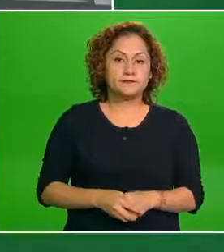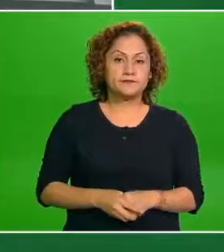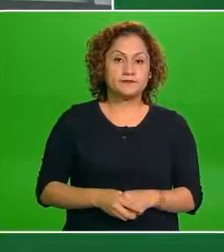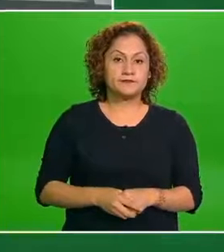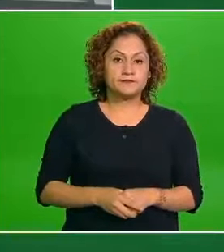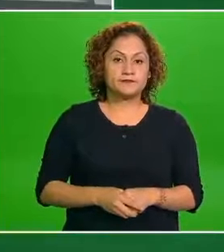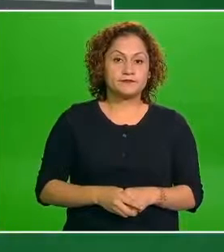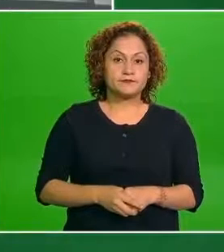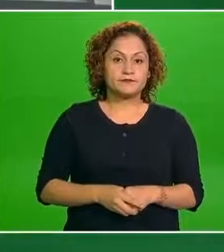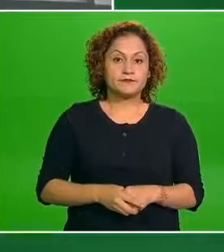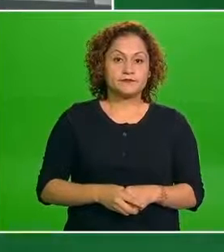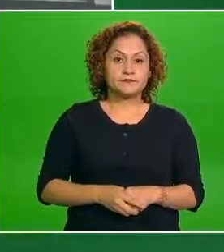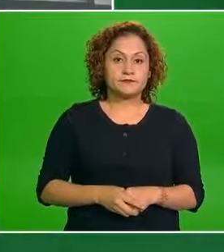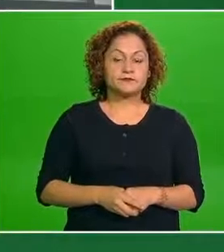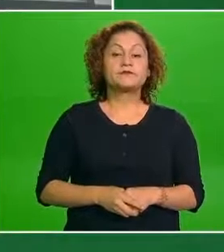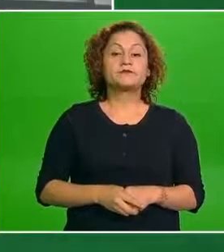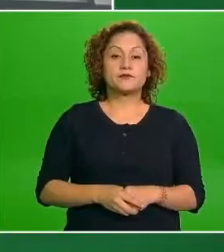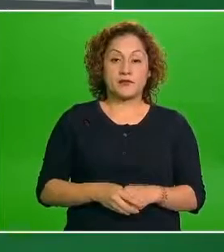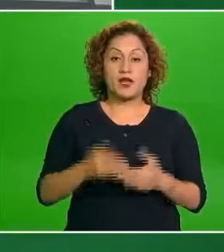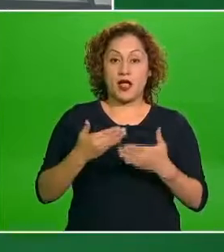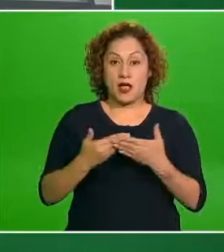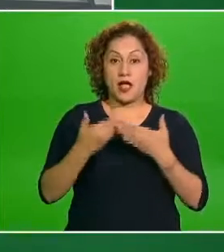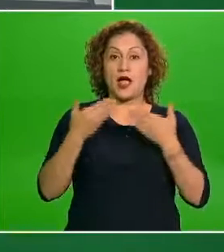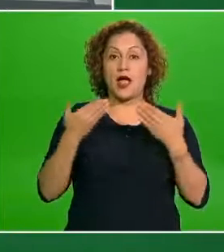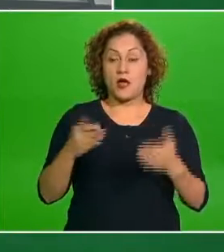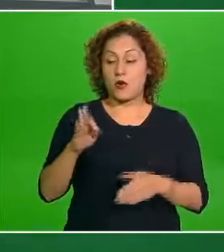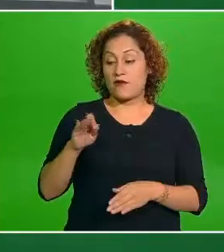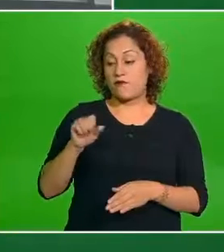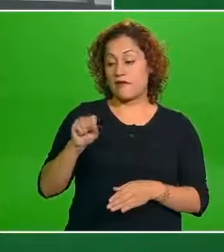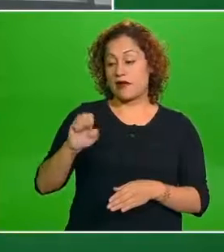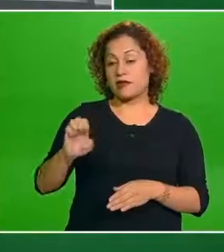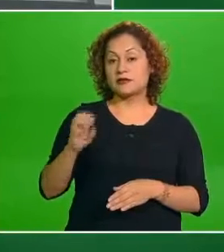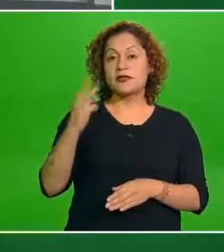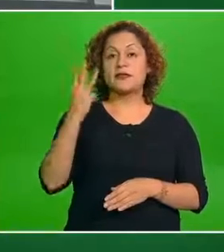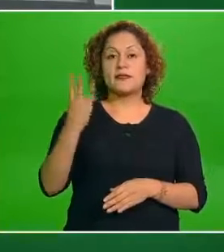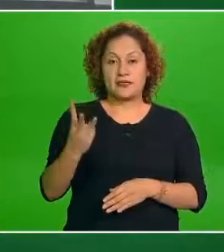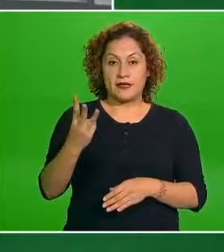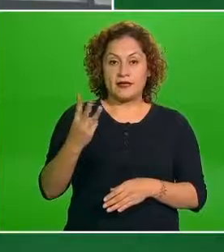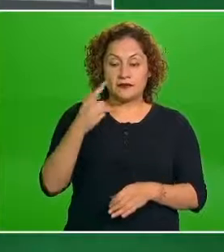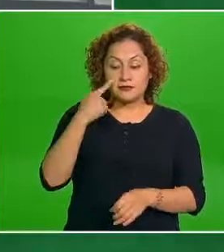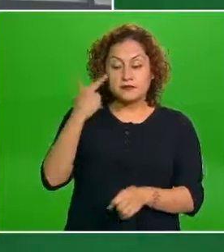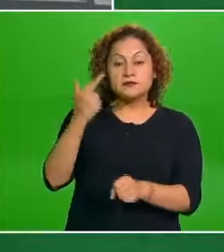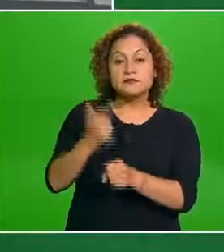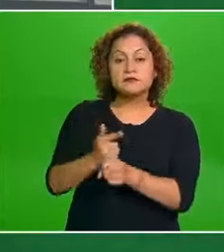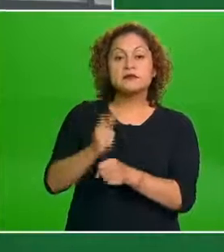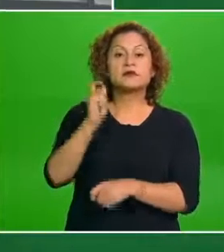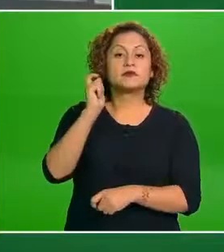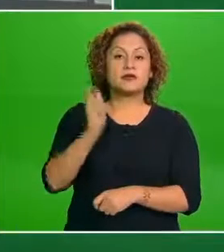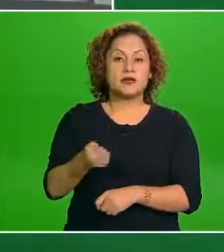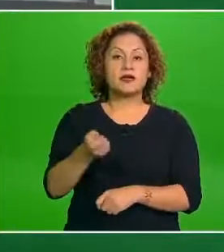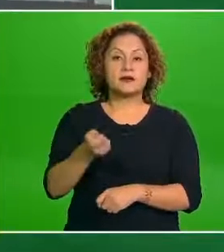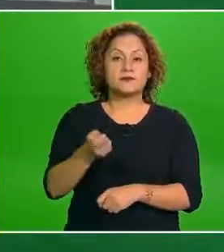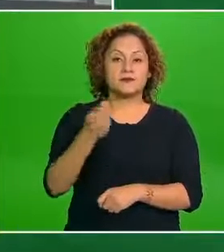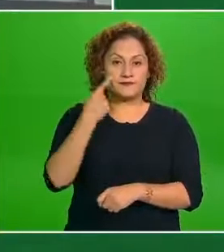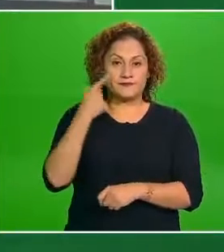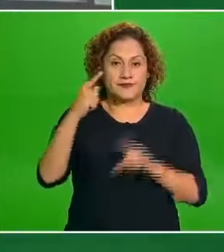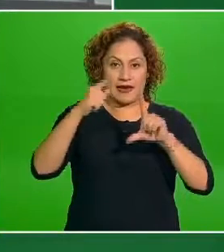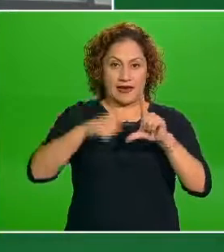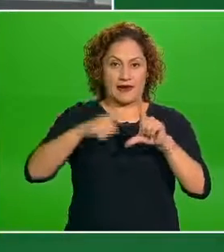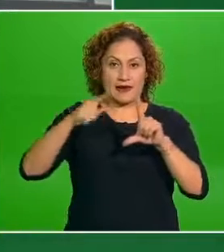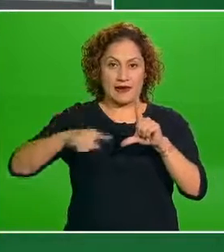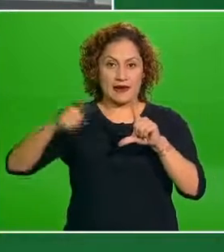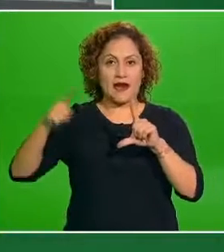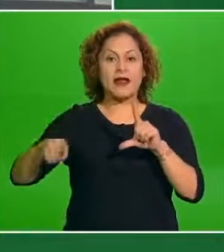Y pues bien, en esta fase 3 identificamos cómo al día de hoy tenemos ya este gráfico que representa